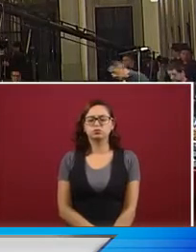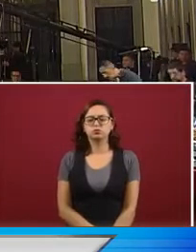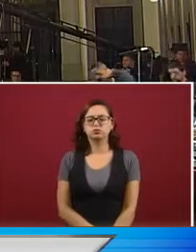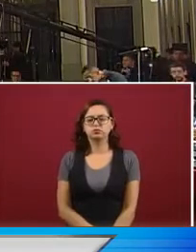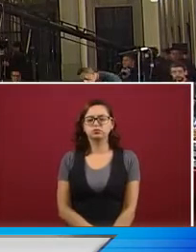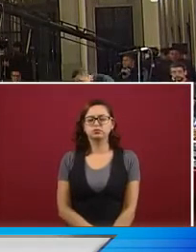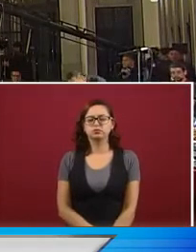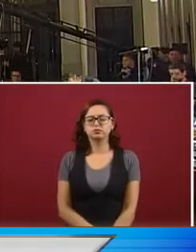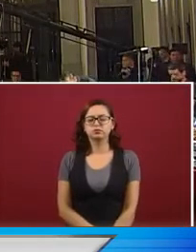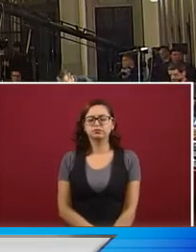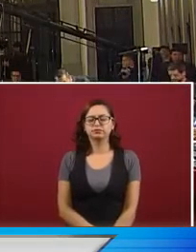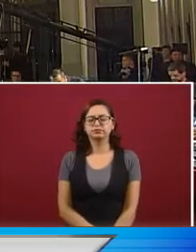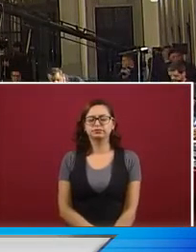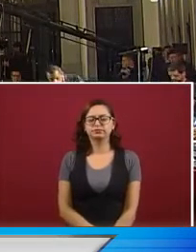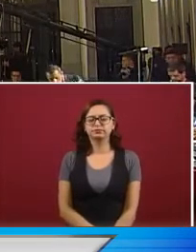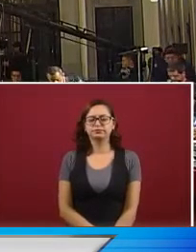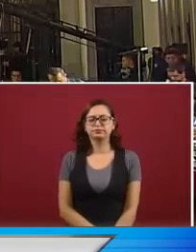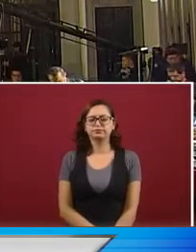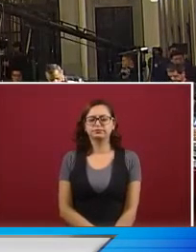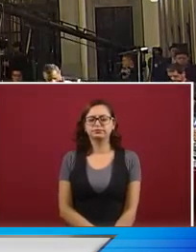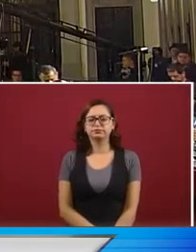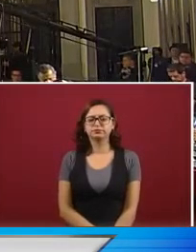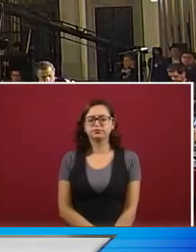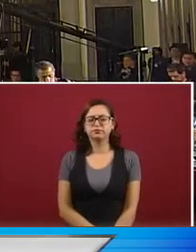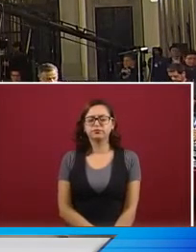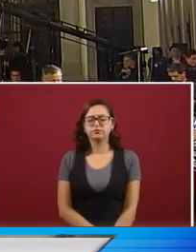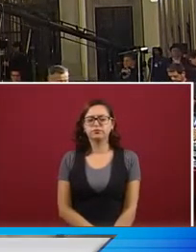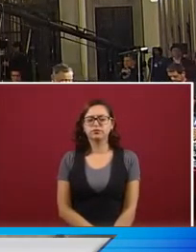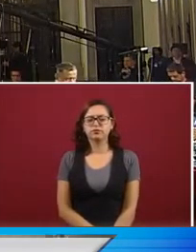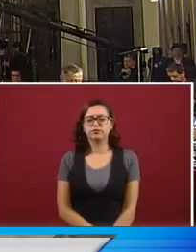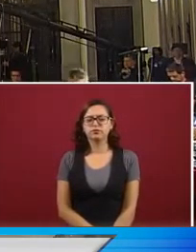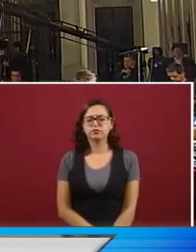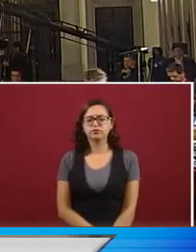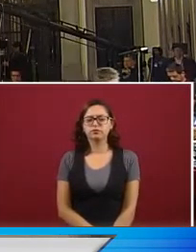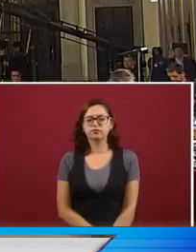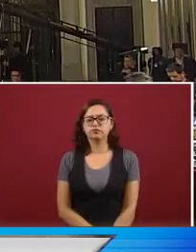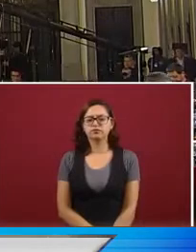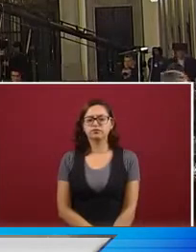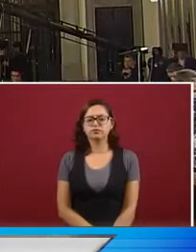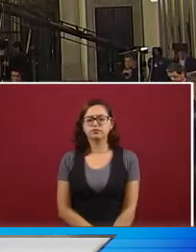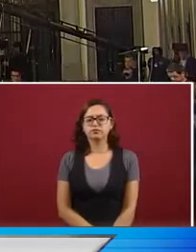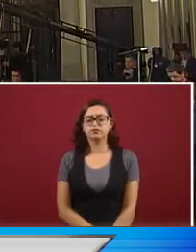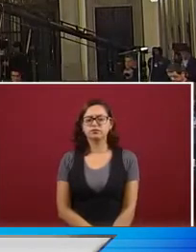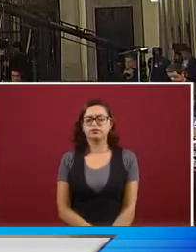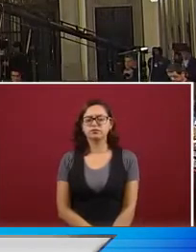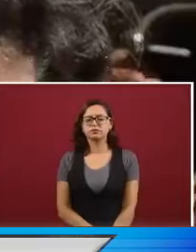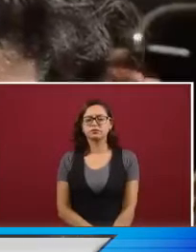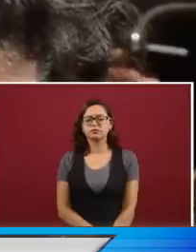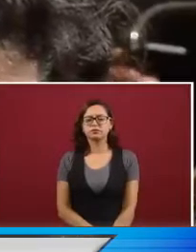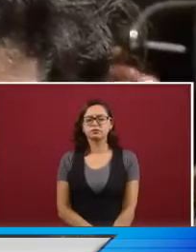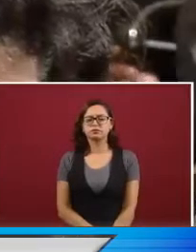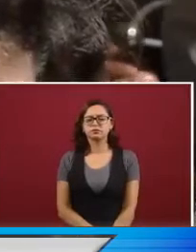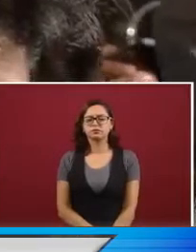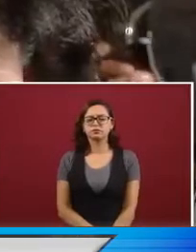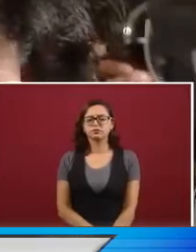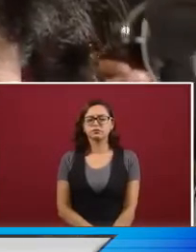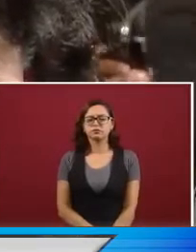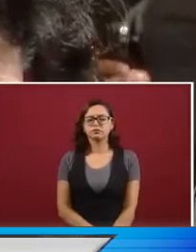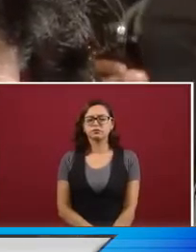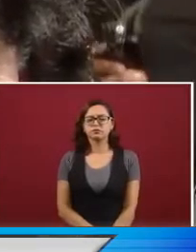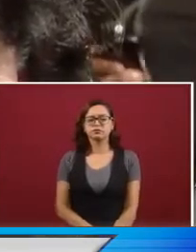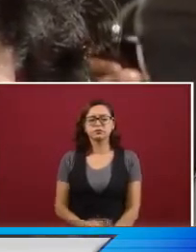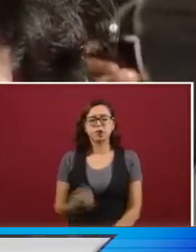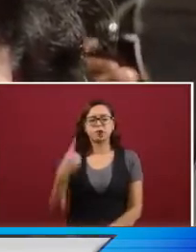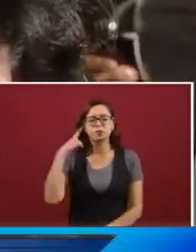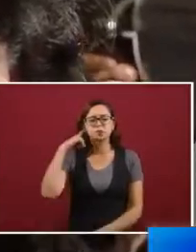el ingreso al país. Se está reestructurando el servicio migratorio y de aduanas, sobre todo el control en puertos que permitirá también disminuir la violencia en